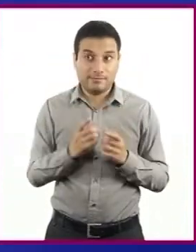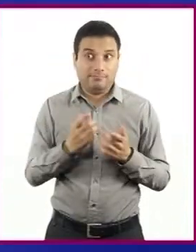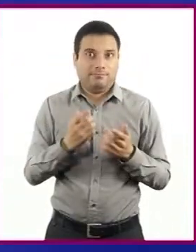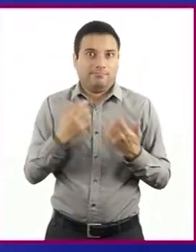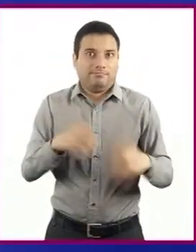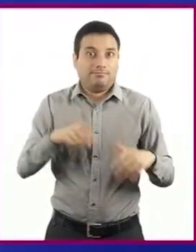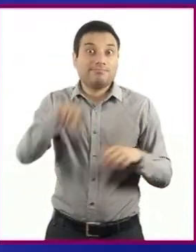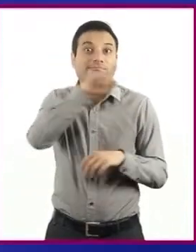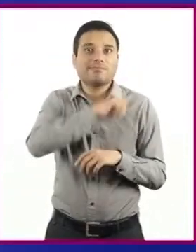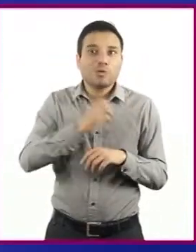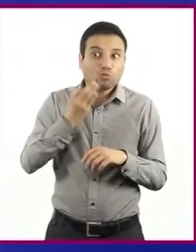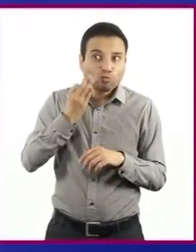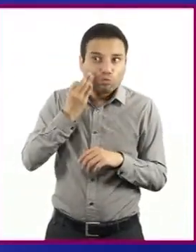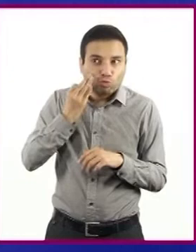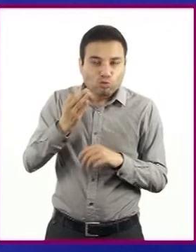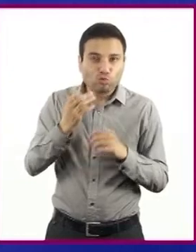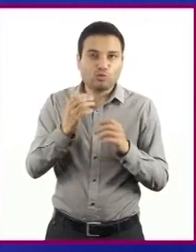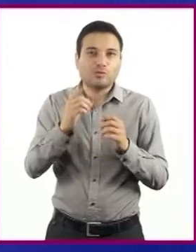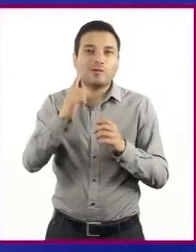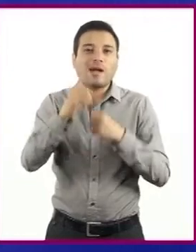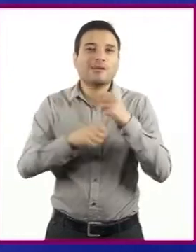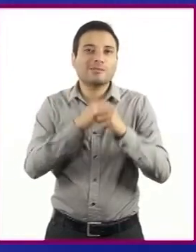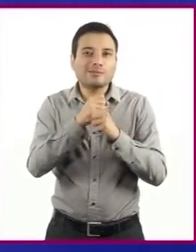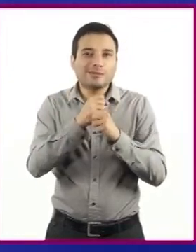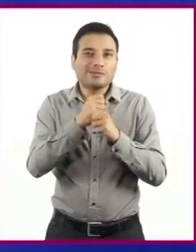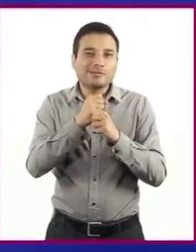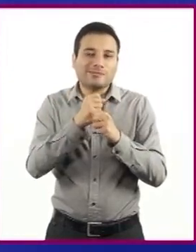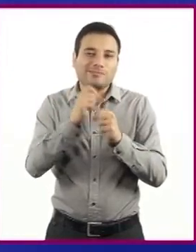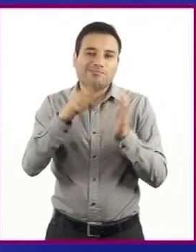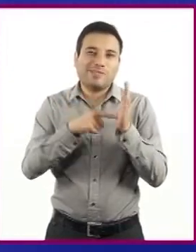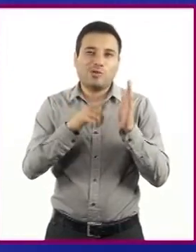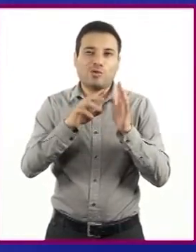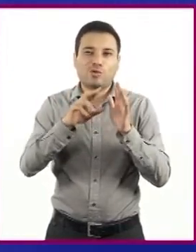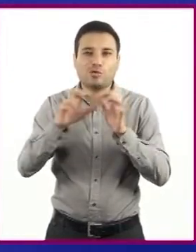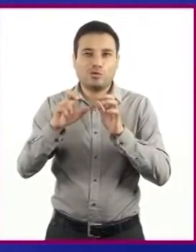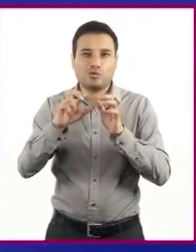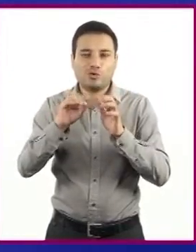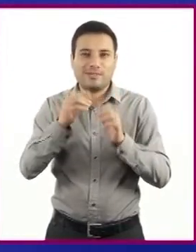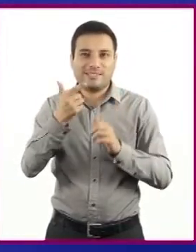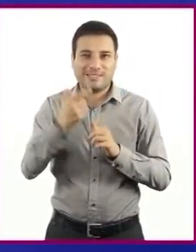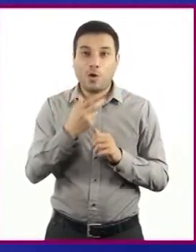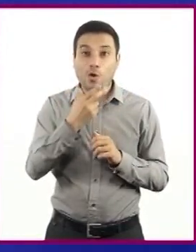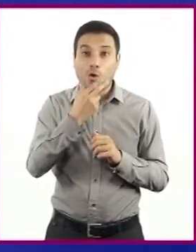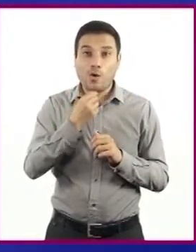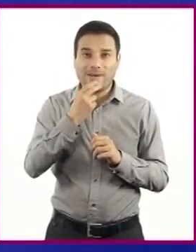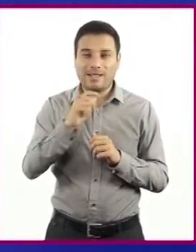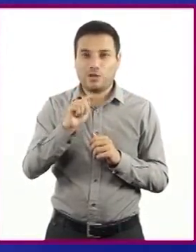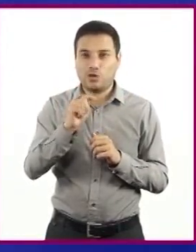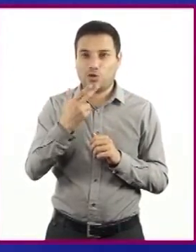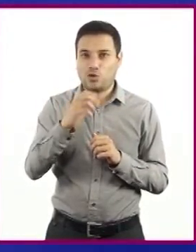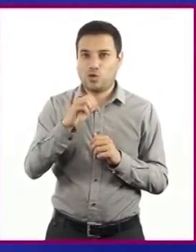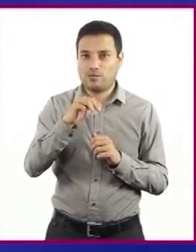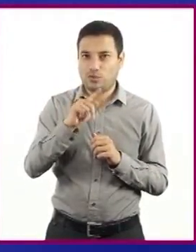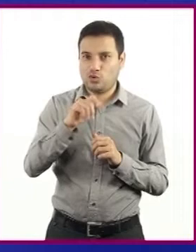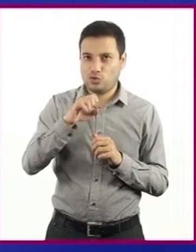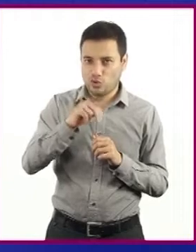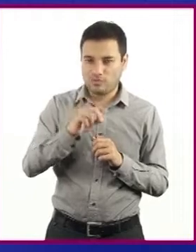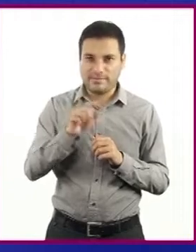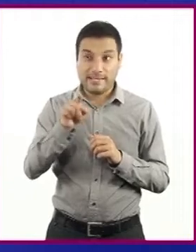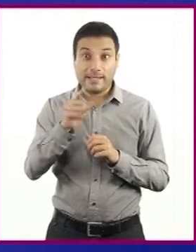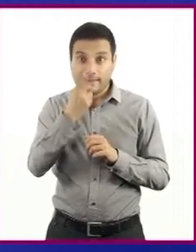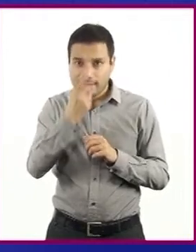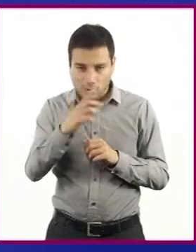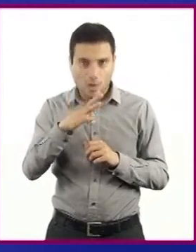eso. Haber estado en 1897, cuando Thomson demostró la existencia del electrón y varios físicos